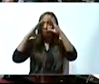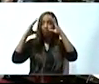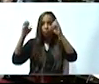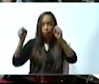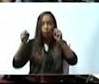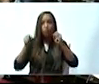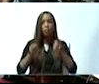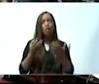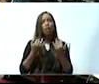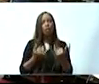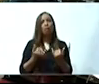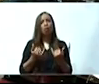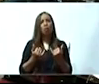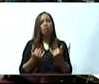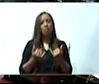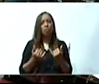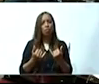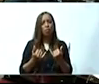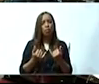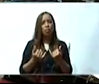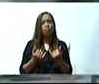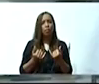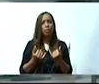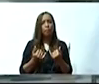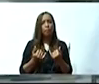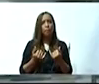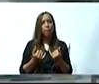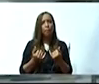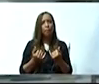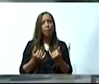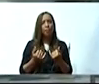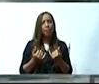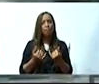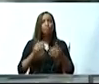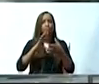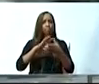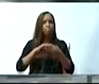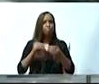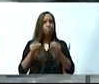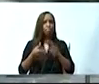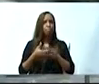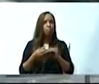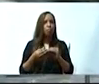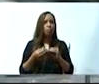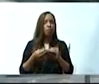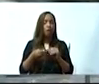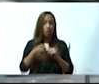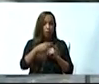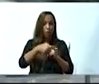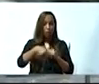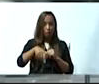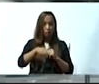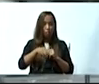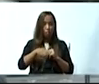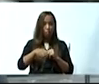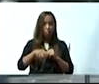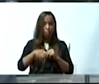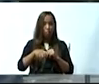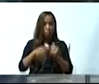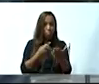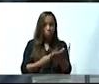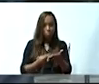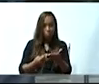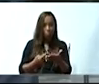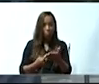creación de este fideicomiso. Y lo baso sobre la base siguiente. Cuando se empezó a ventilar la posibilidad